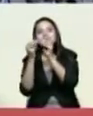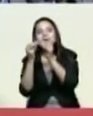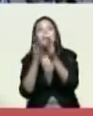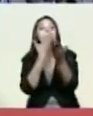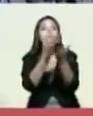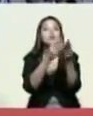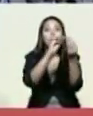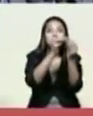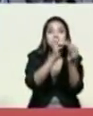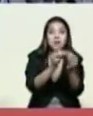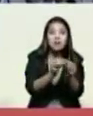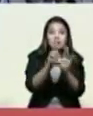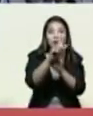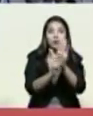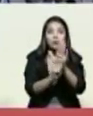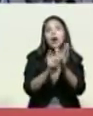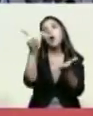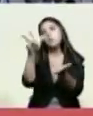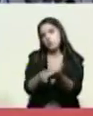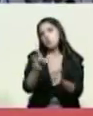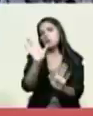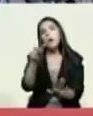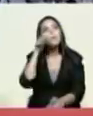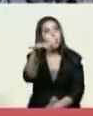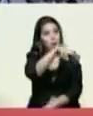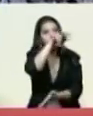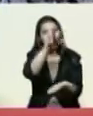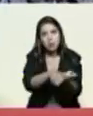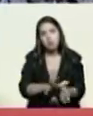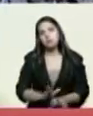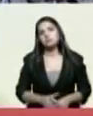la enmienda y se aprobó, la aprobó el pueblo.